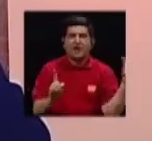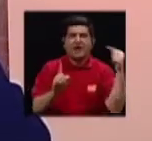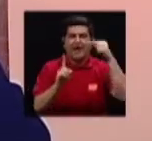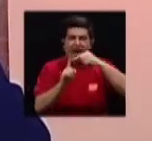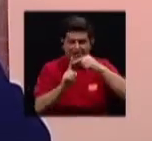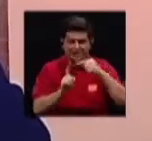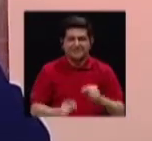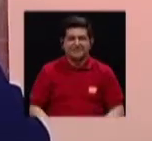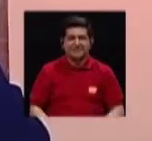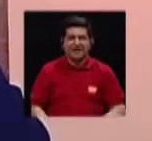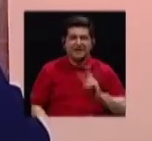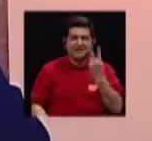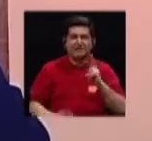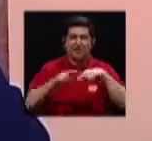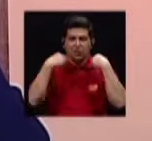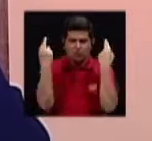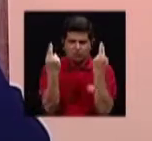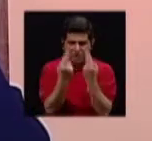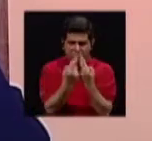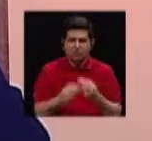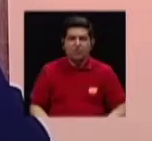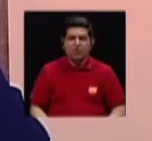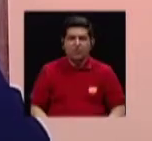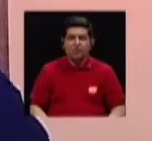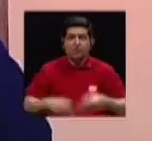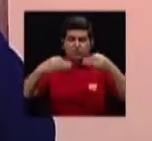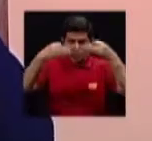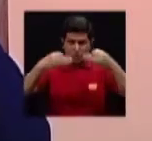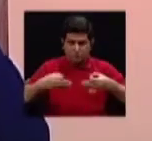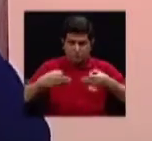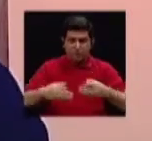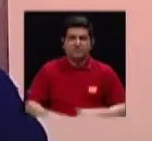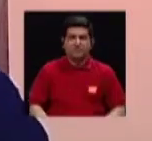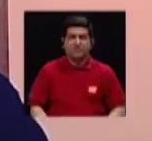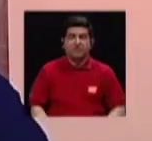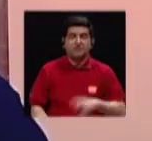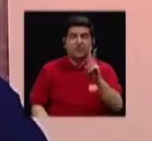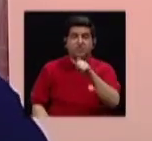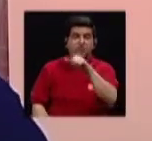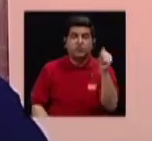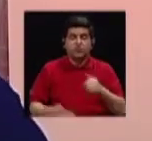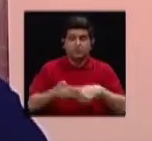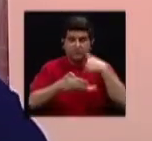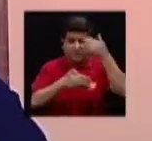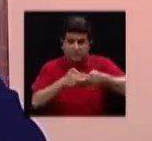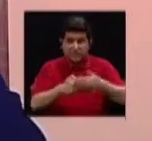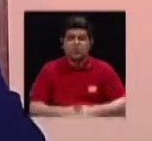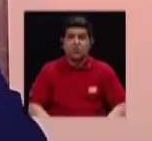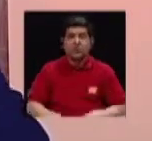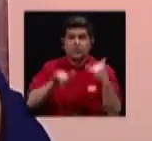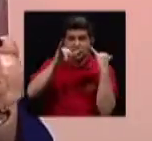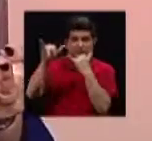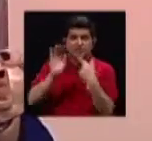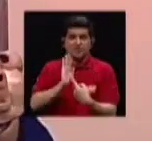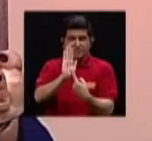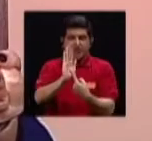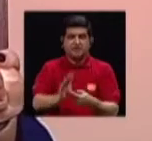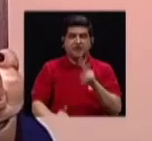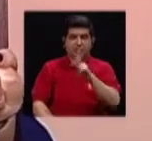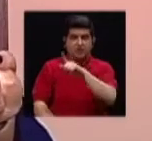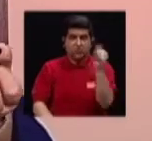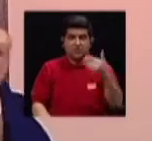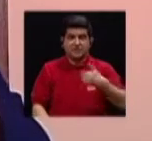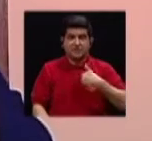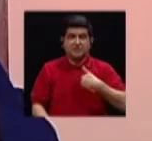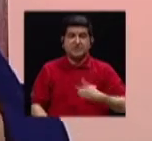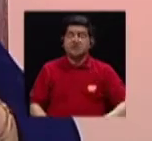la segunda audiencia o audiencia de juicio, que se realiza a los 2 meses de presentada la demanda. Y en 2 meses tenemos